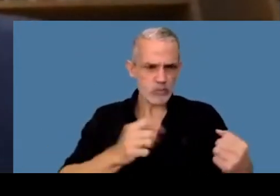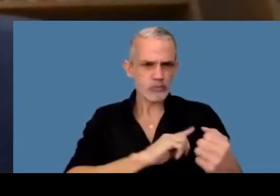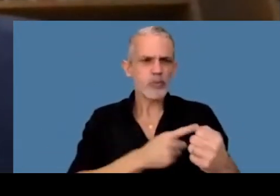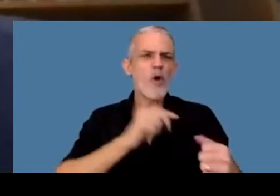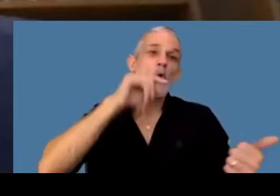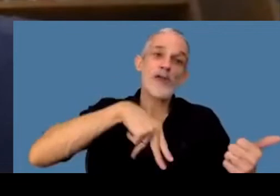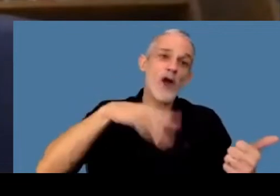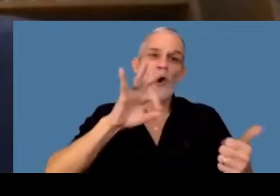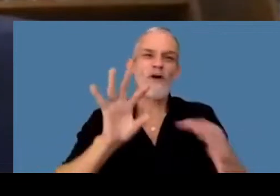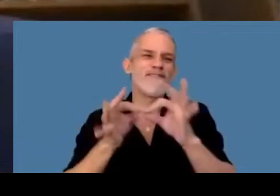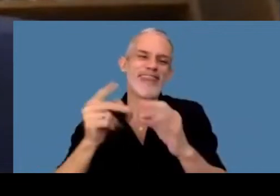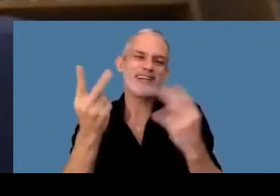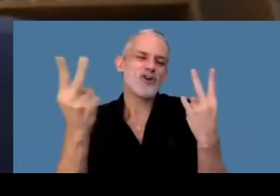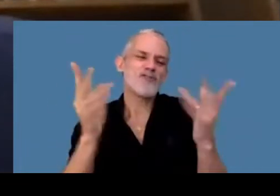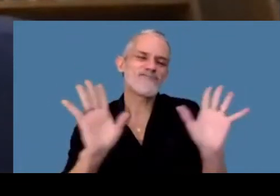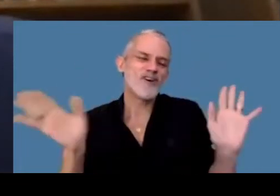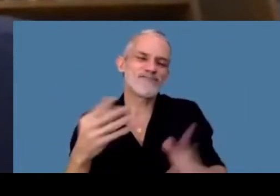términos generales.